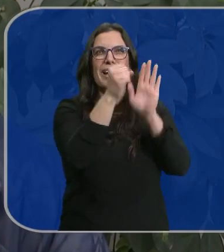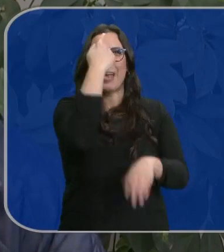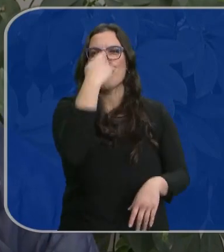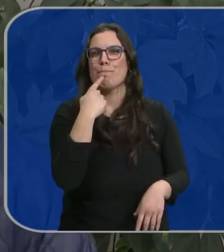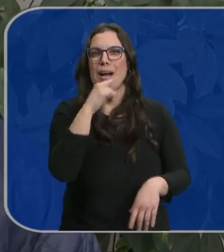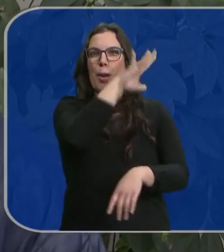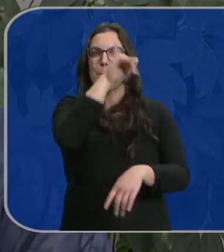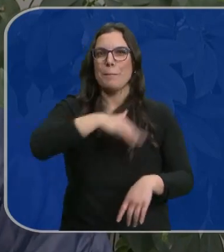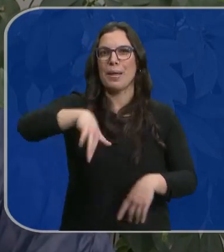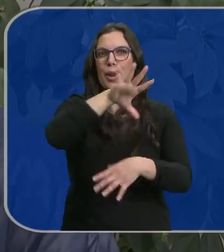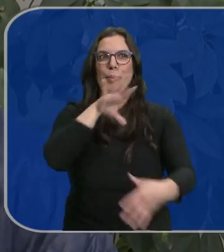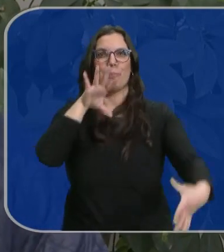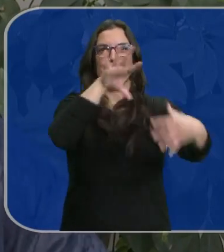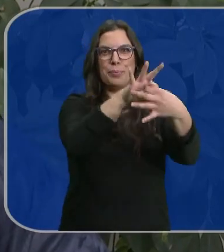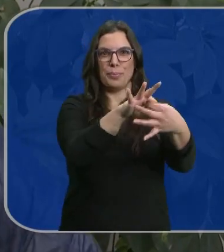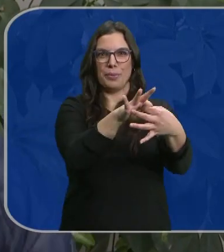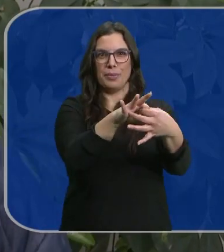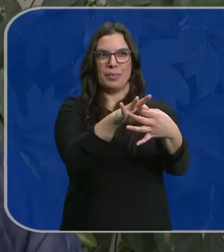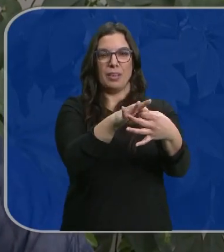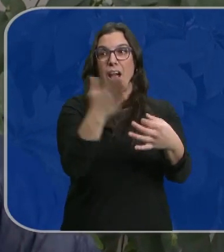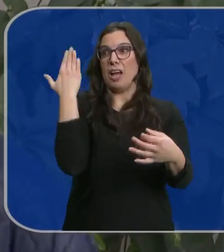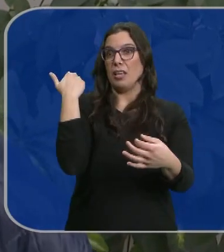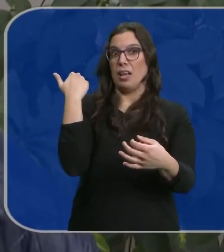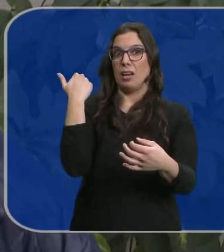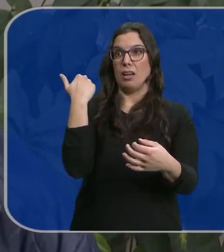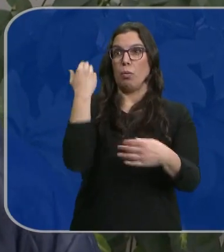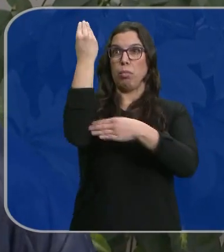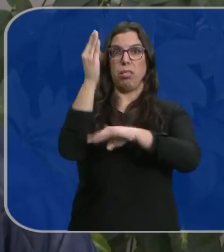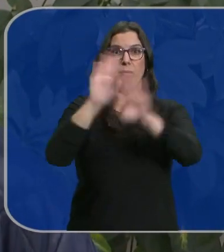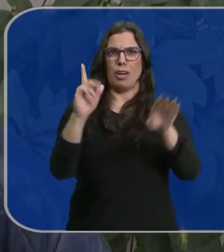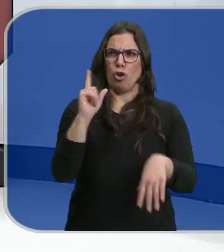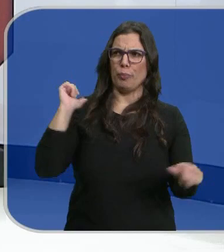algo que está en el skyline, no es algo que se haya puesto ayer y es un palo que está ahí.